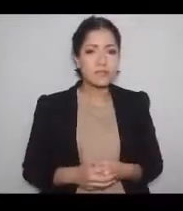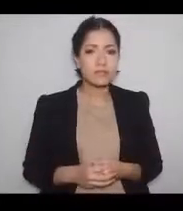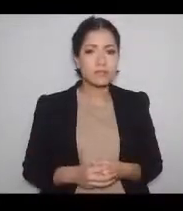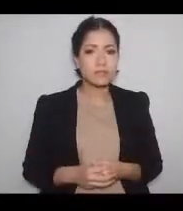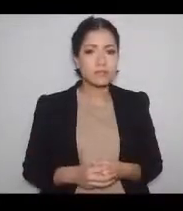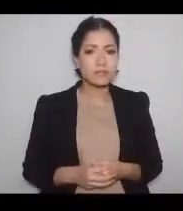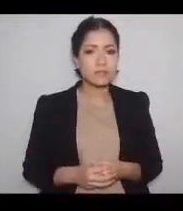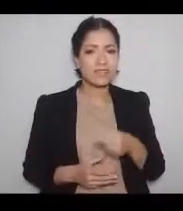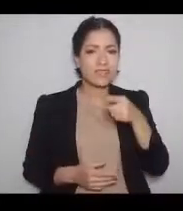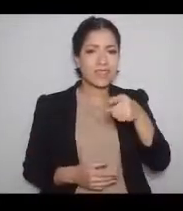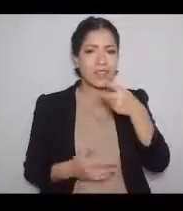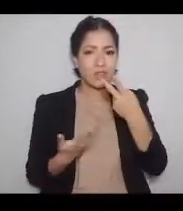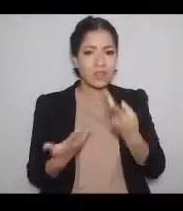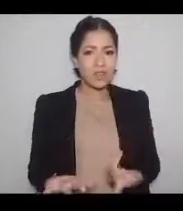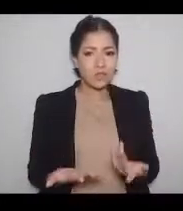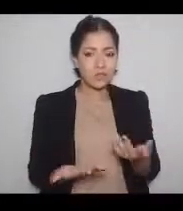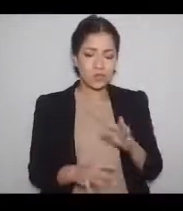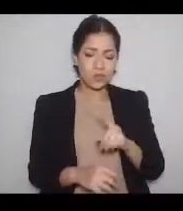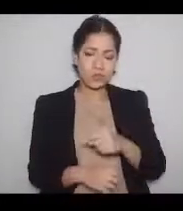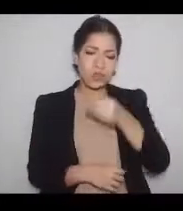Se te olvidó el papel.